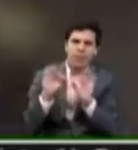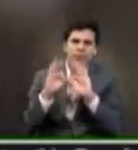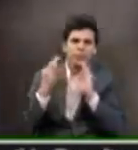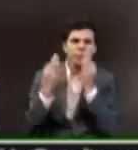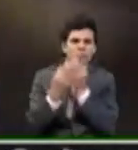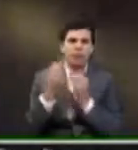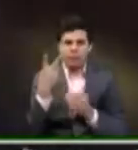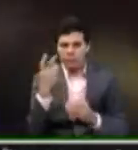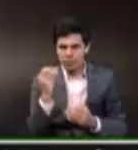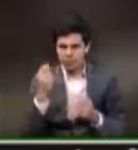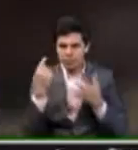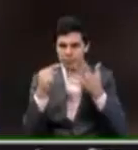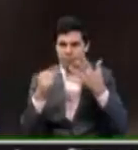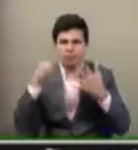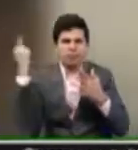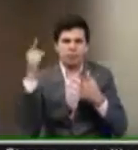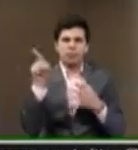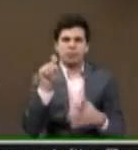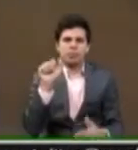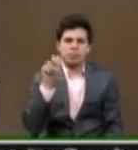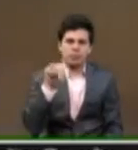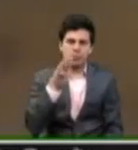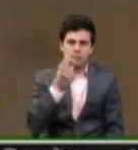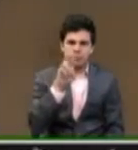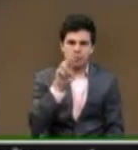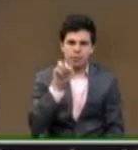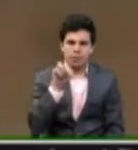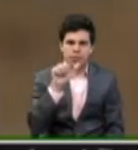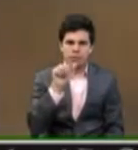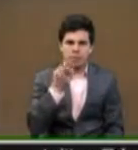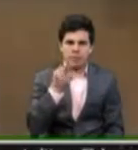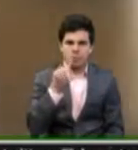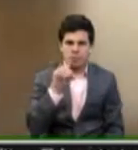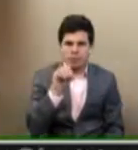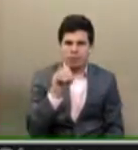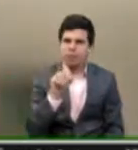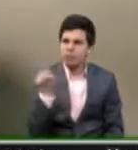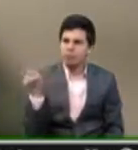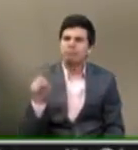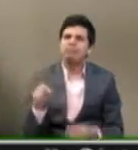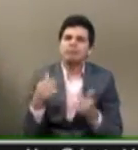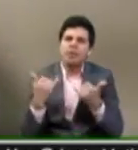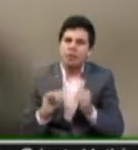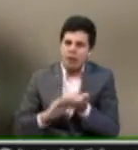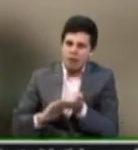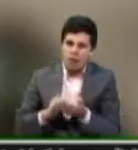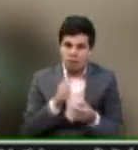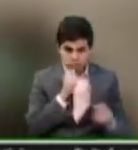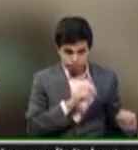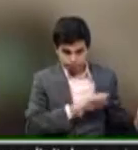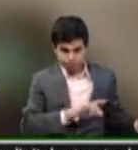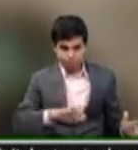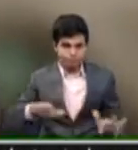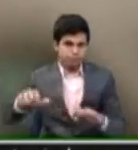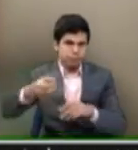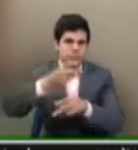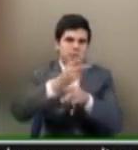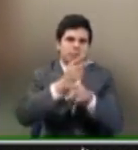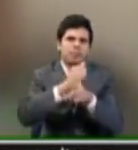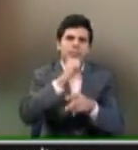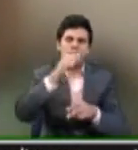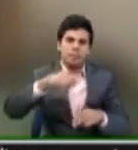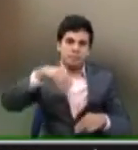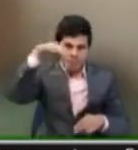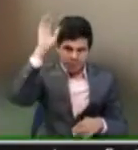familias en alrededores de San Bernardo de Bata ya han evacuado. 2 quebradas es las que han aumentado el riesgo y han bajado por las